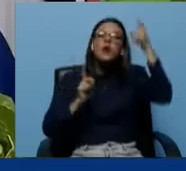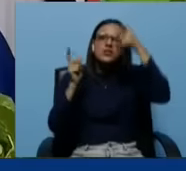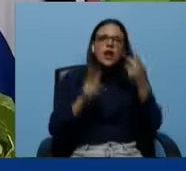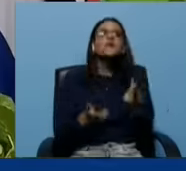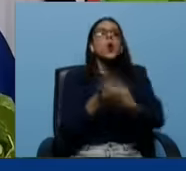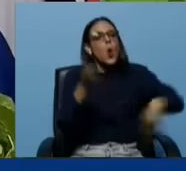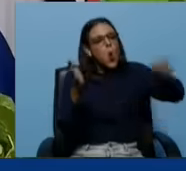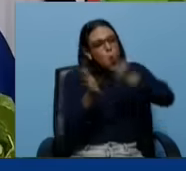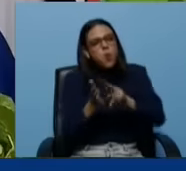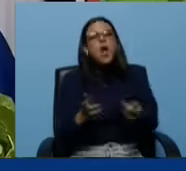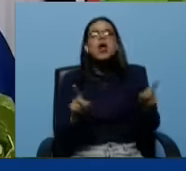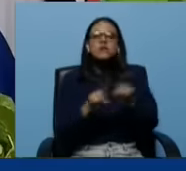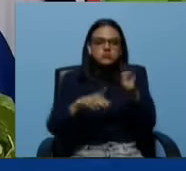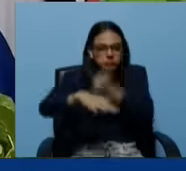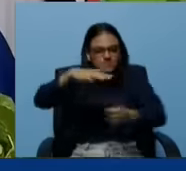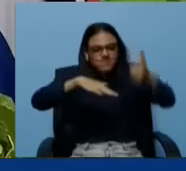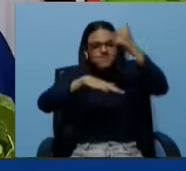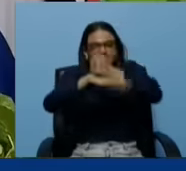Y luego,